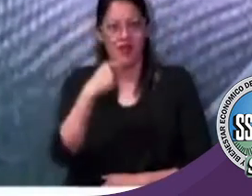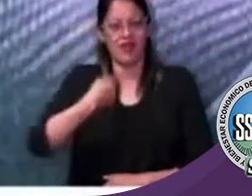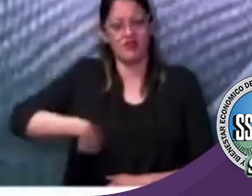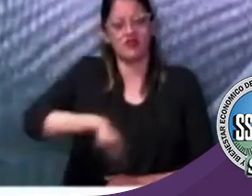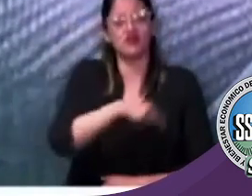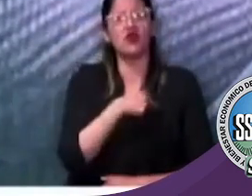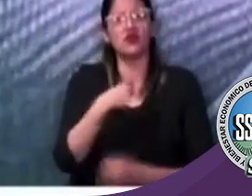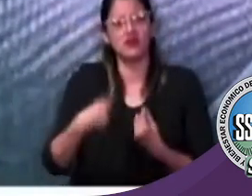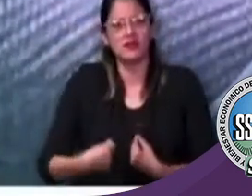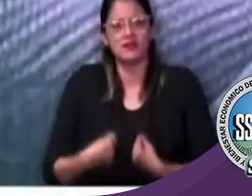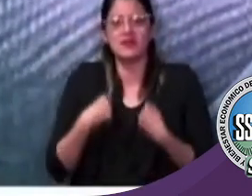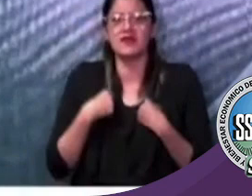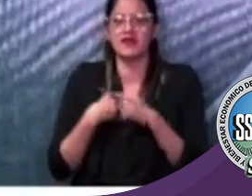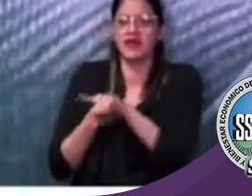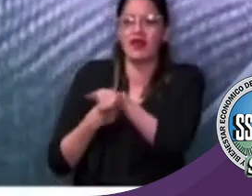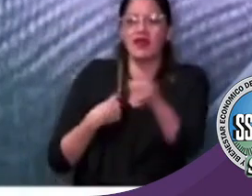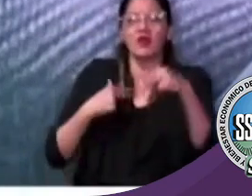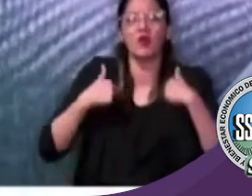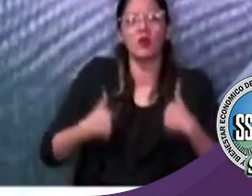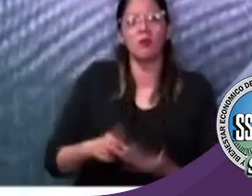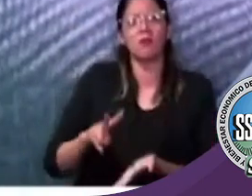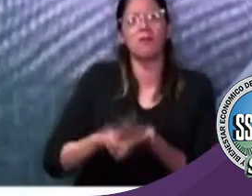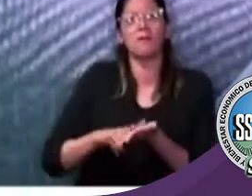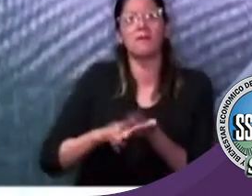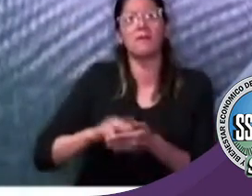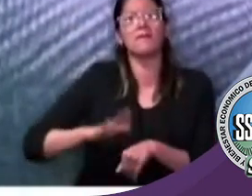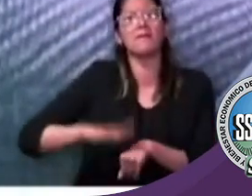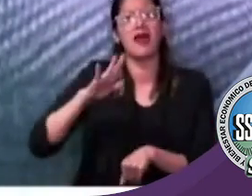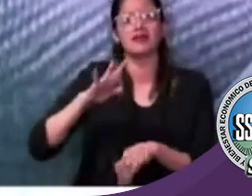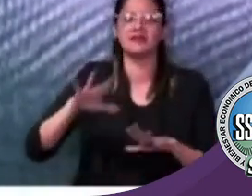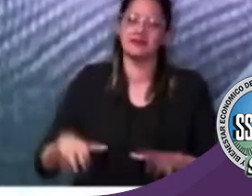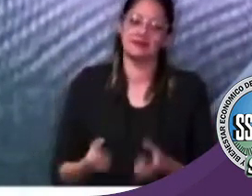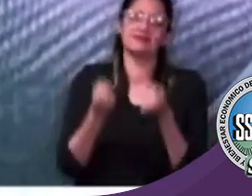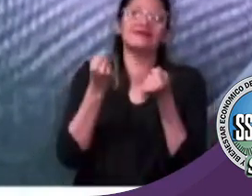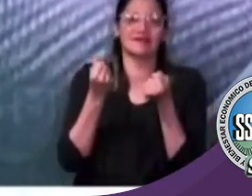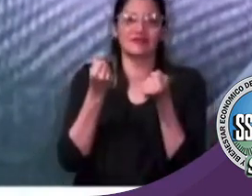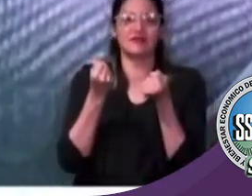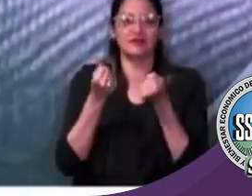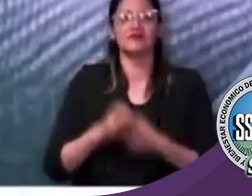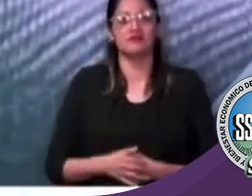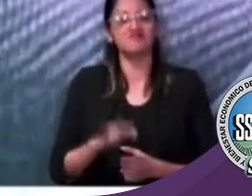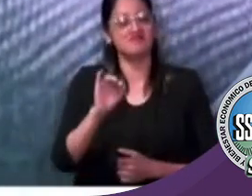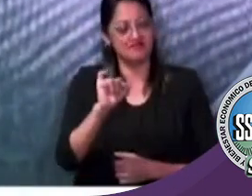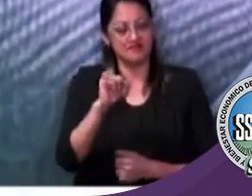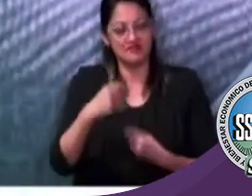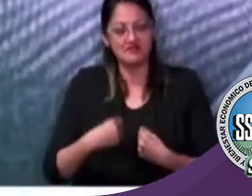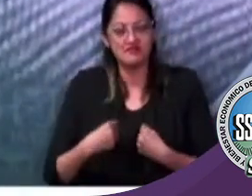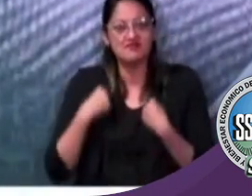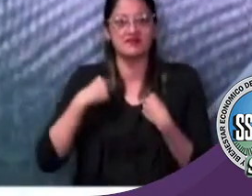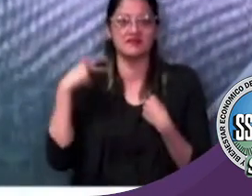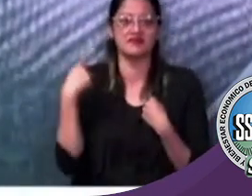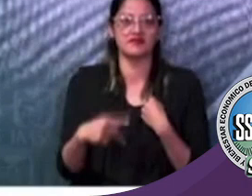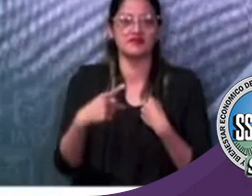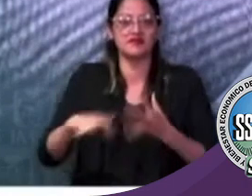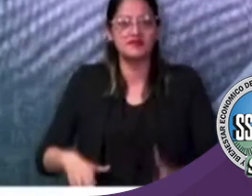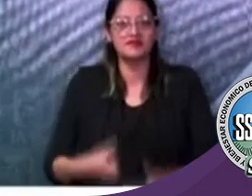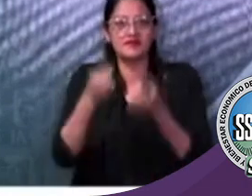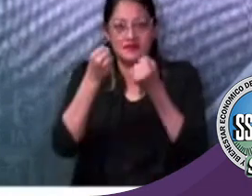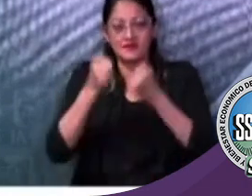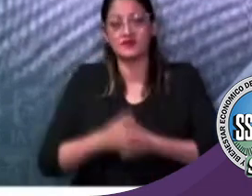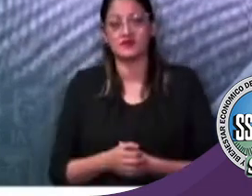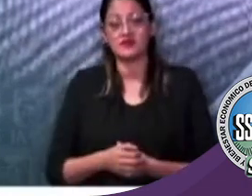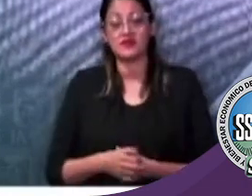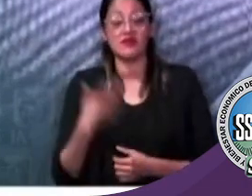más valioso que tiene el ser humano, la vida. Sí, la vida, no